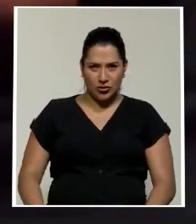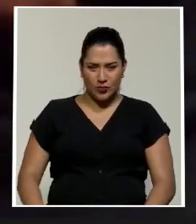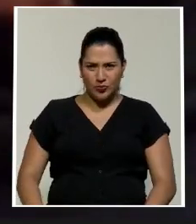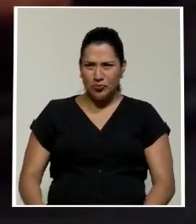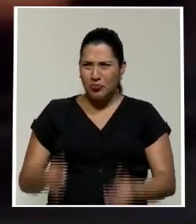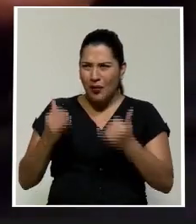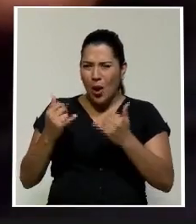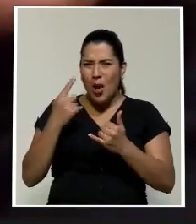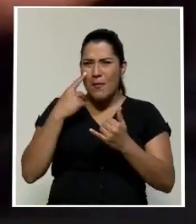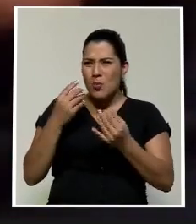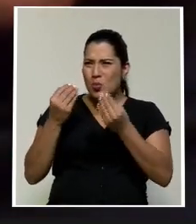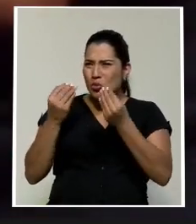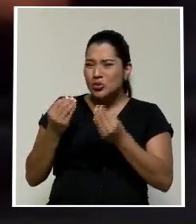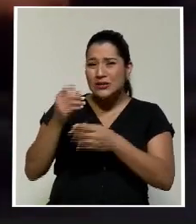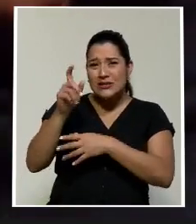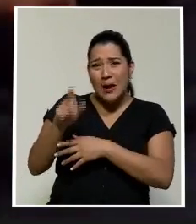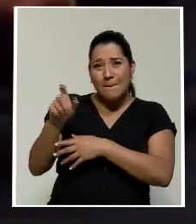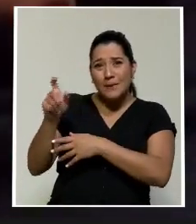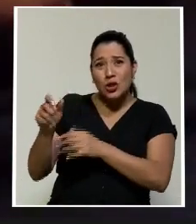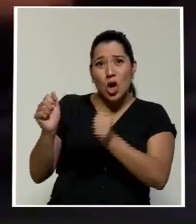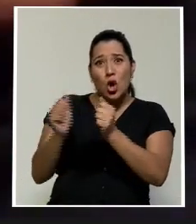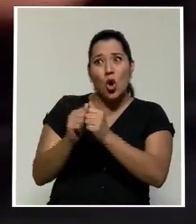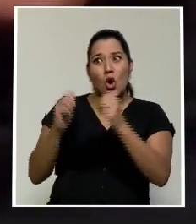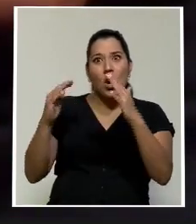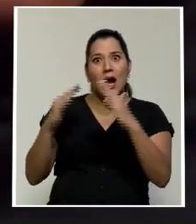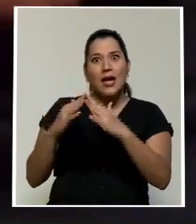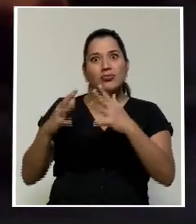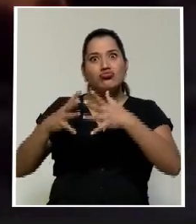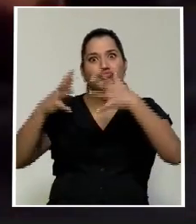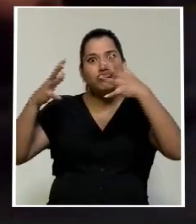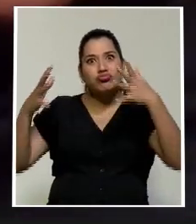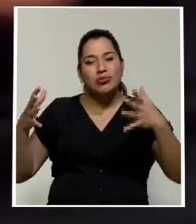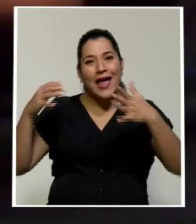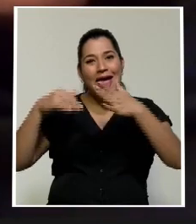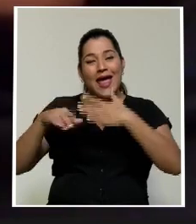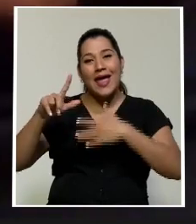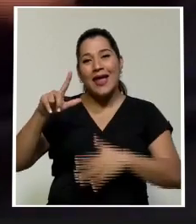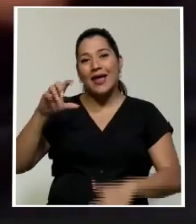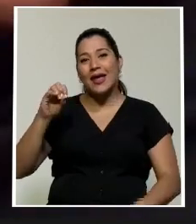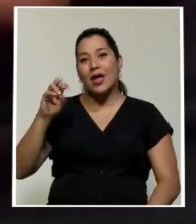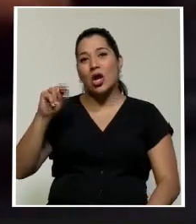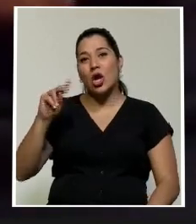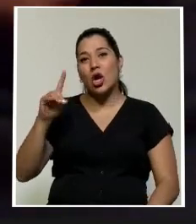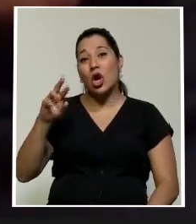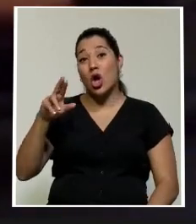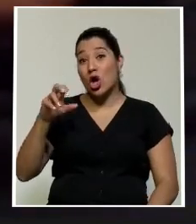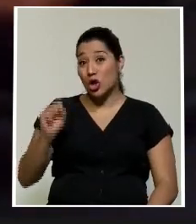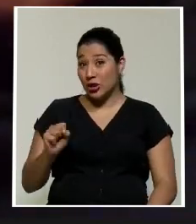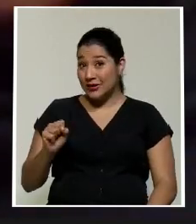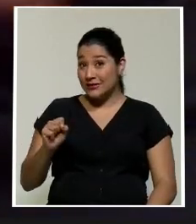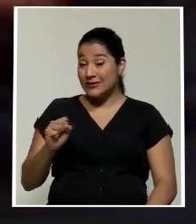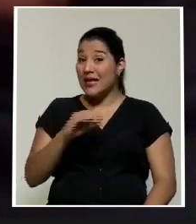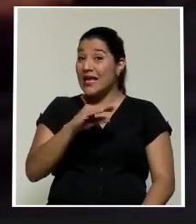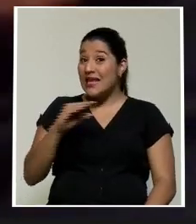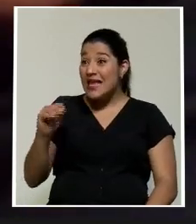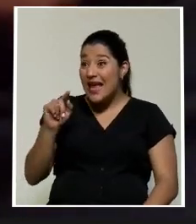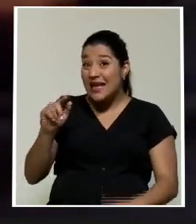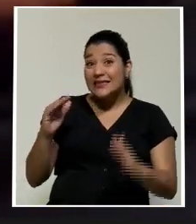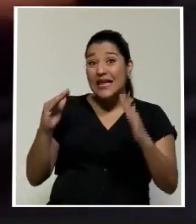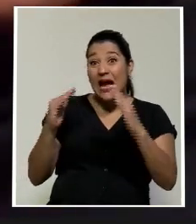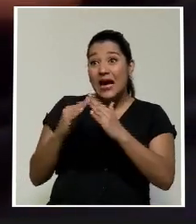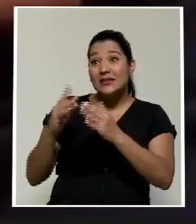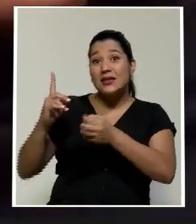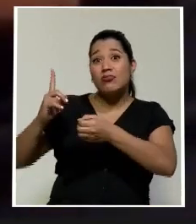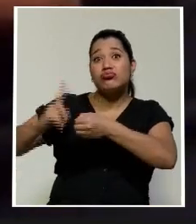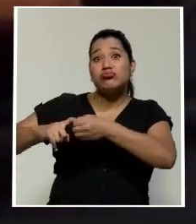personas con mansiones en Londres, por ejemplo, y todas a nombres de offshore para no tener que declararlas en